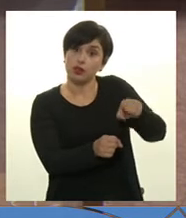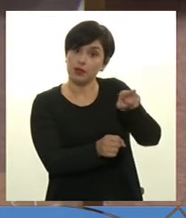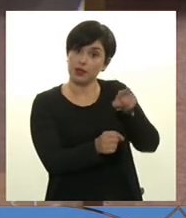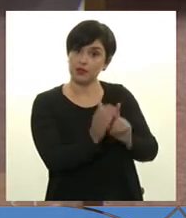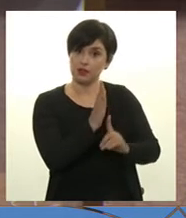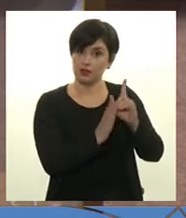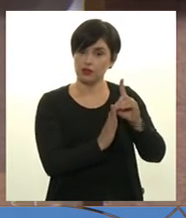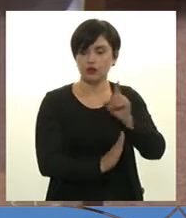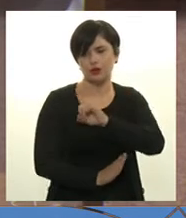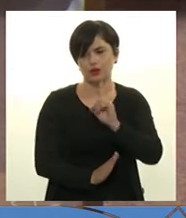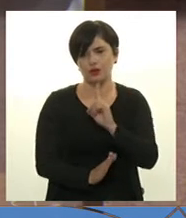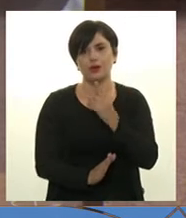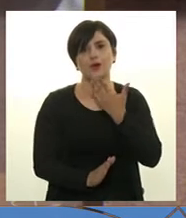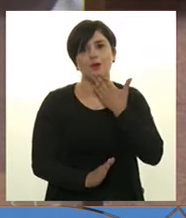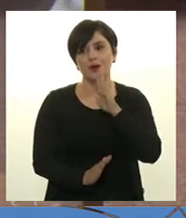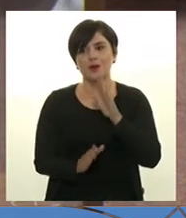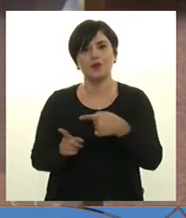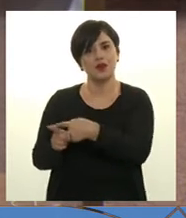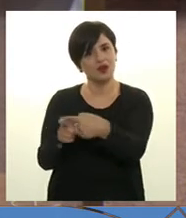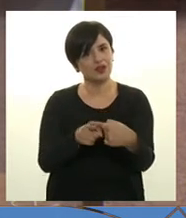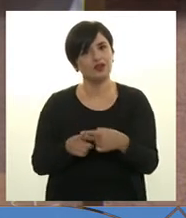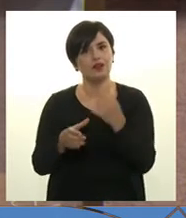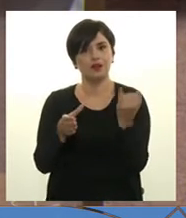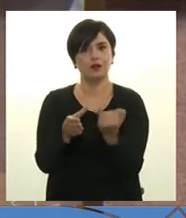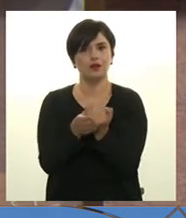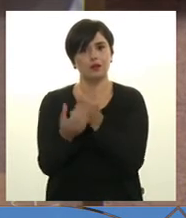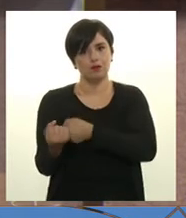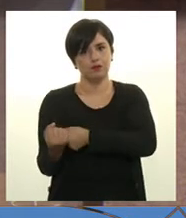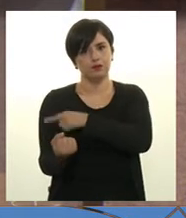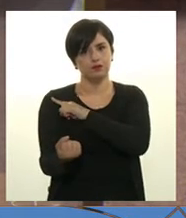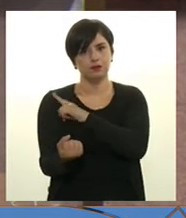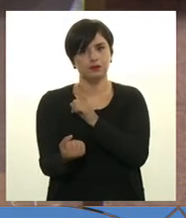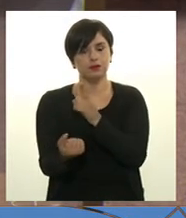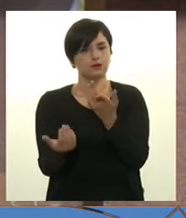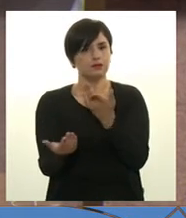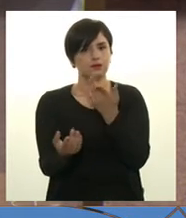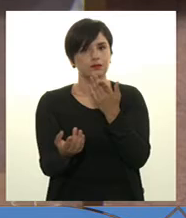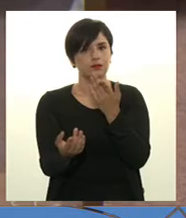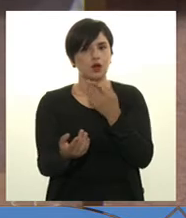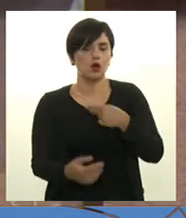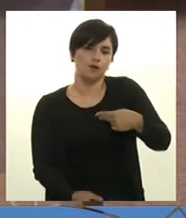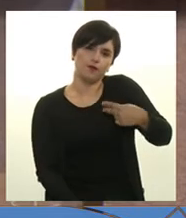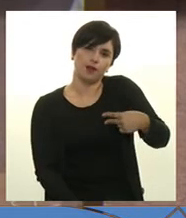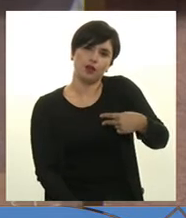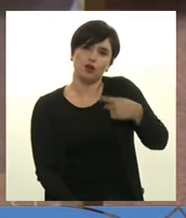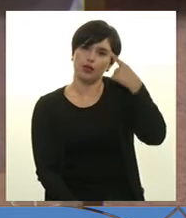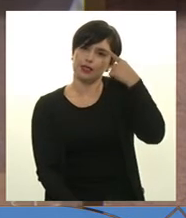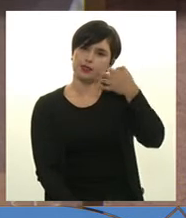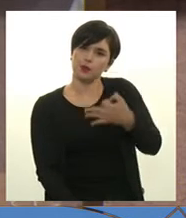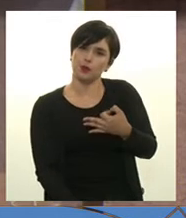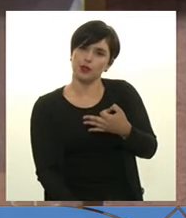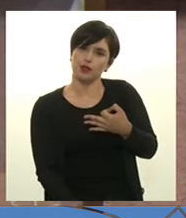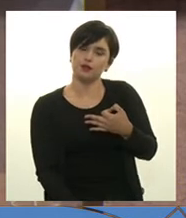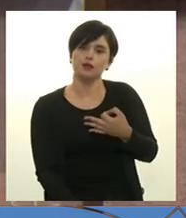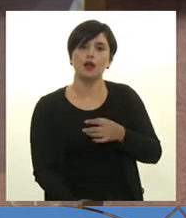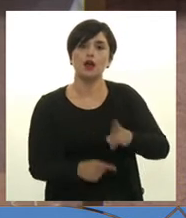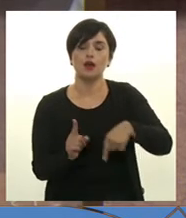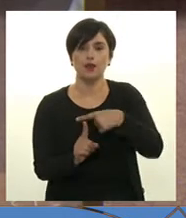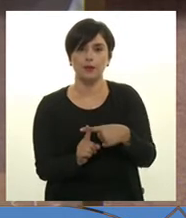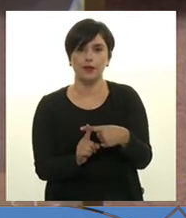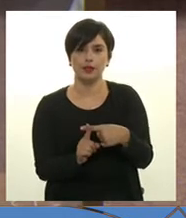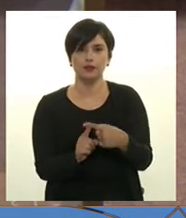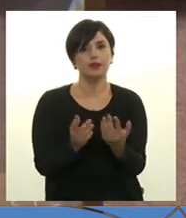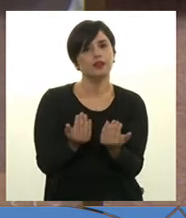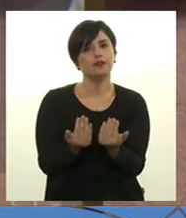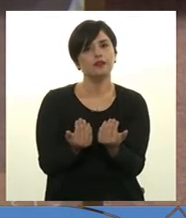para que desarrollemos una mejor sociedad inclusiva y poderosa desde el punto de vista de valores y convicciones además lo necesitamos